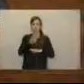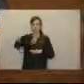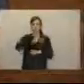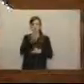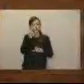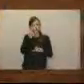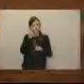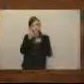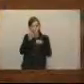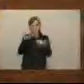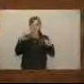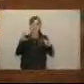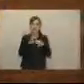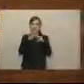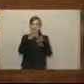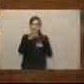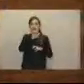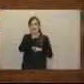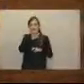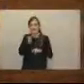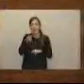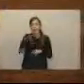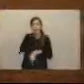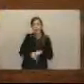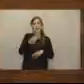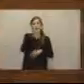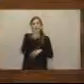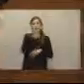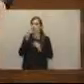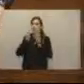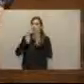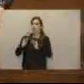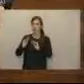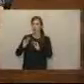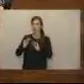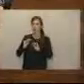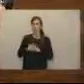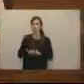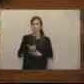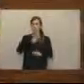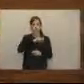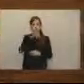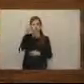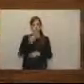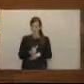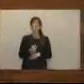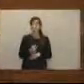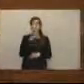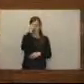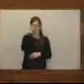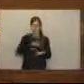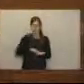tiene que ver con el ERA y con los cumplimientos de los compromisos por ustedes adquiridos. Reconocemos la aportación tanto personal